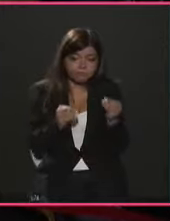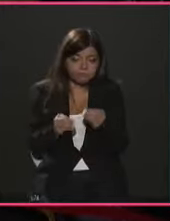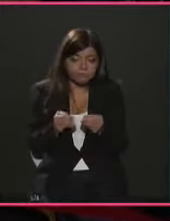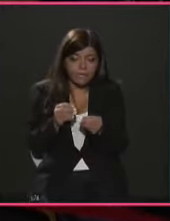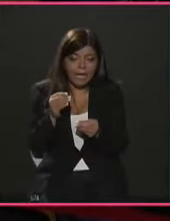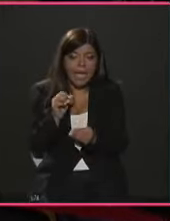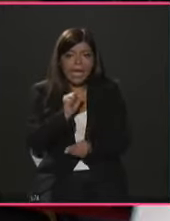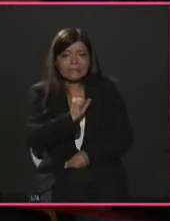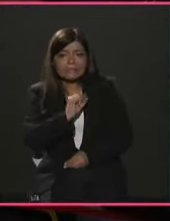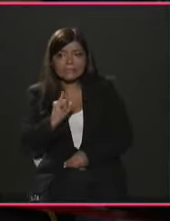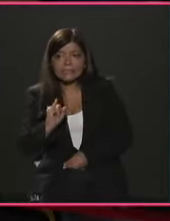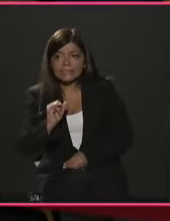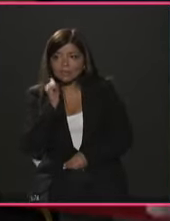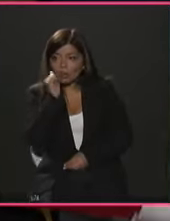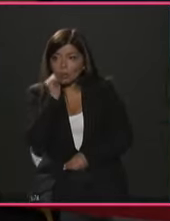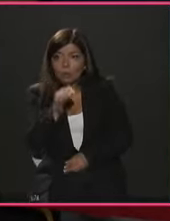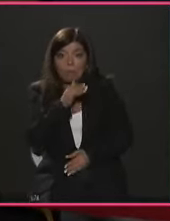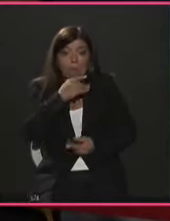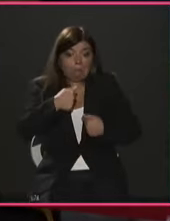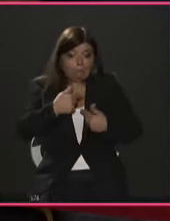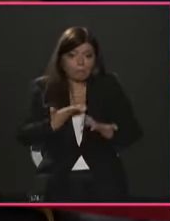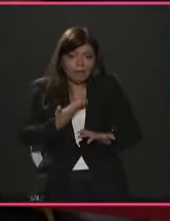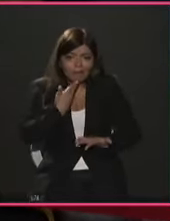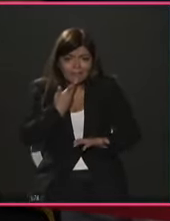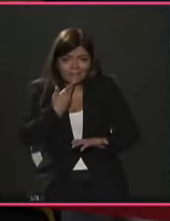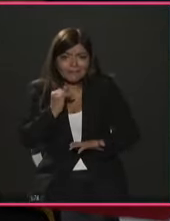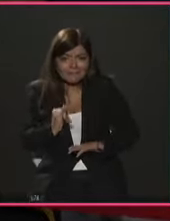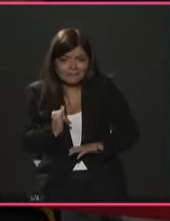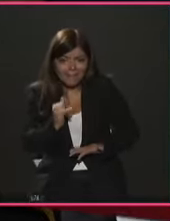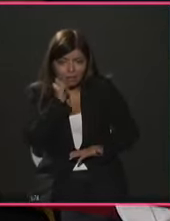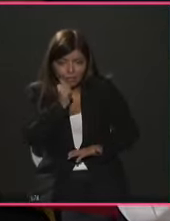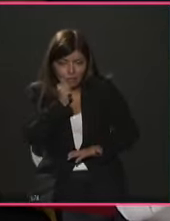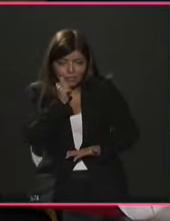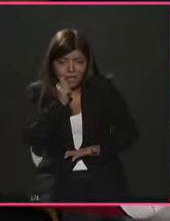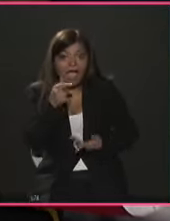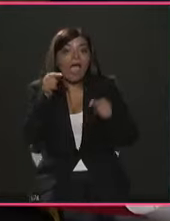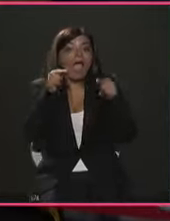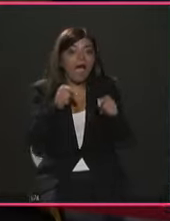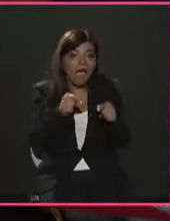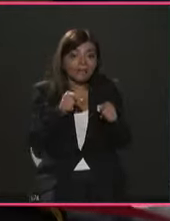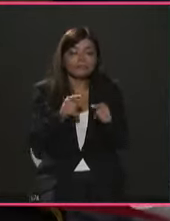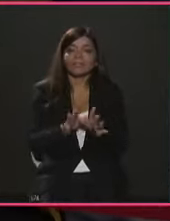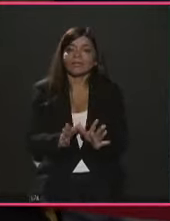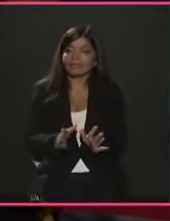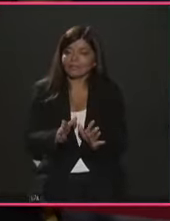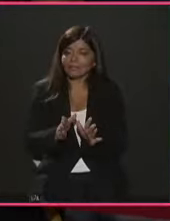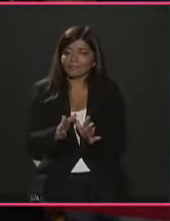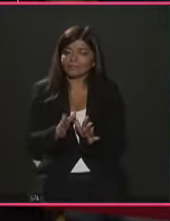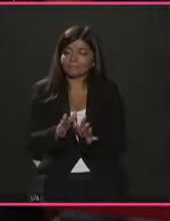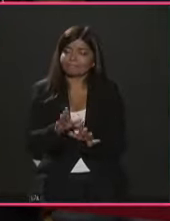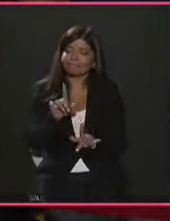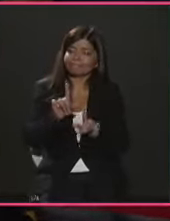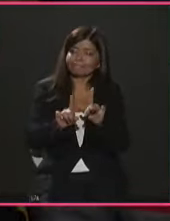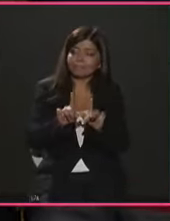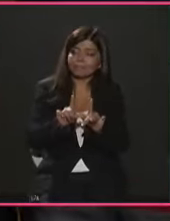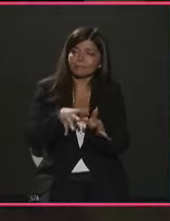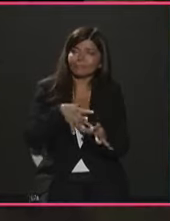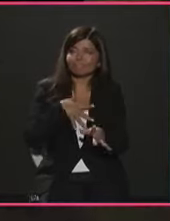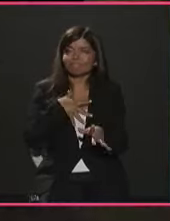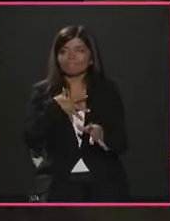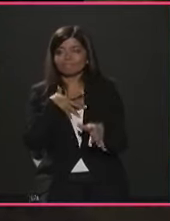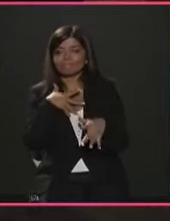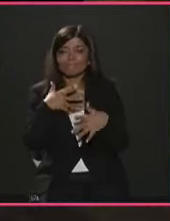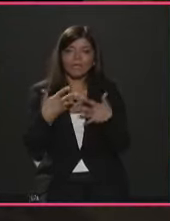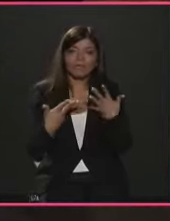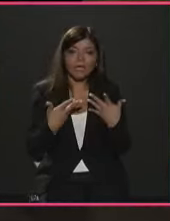la la Inteligencia artificial en nuestro día a día en la cotidianidad en ese sentido ministra hay cierta percepción